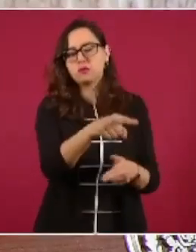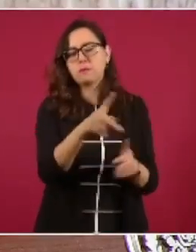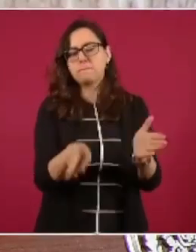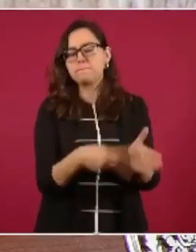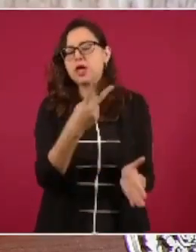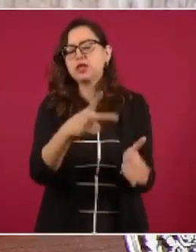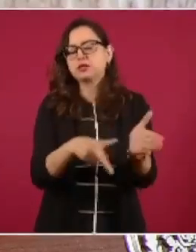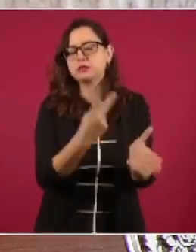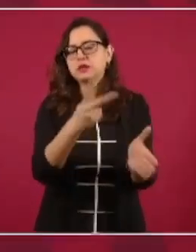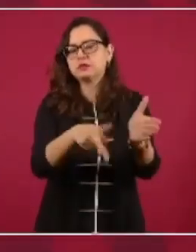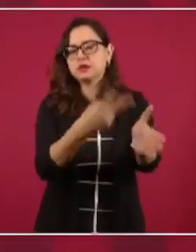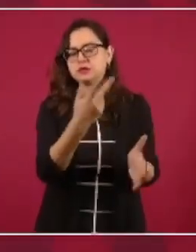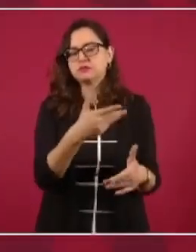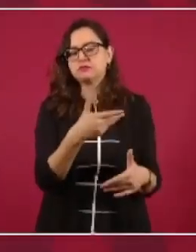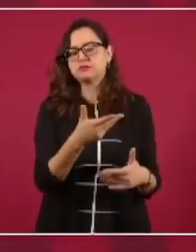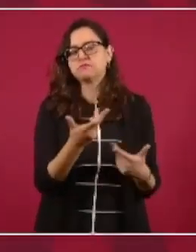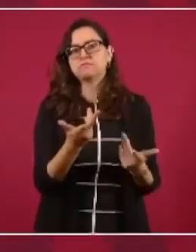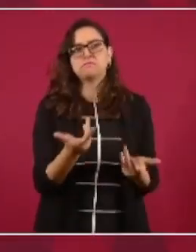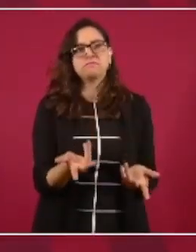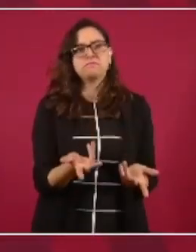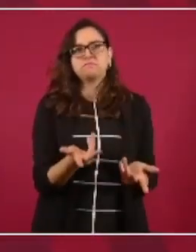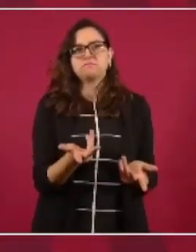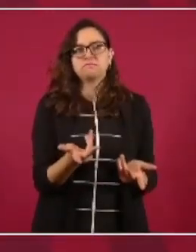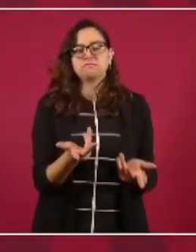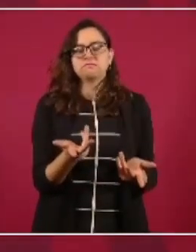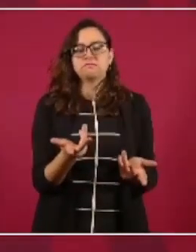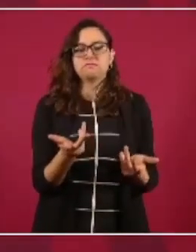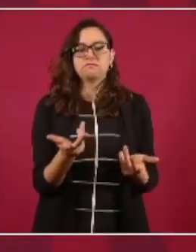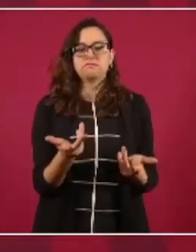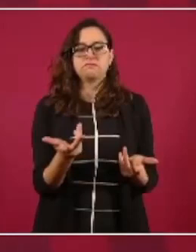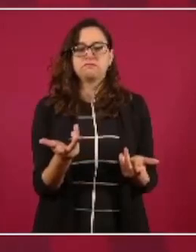donde participan pues